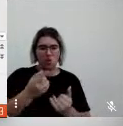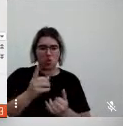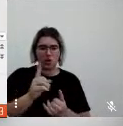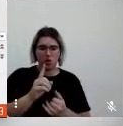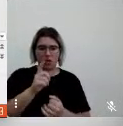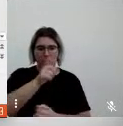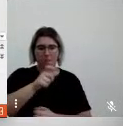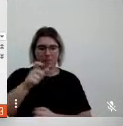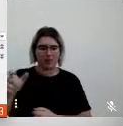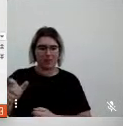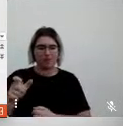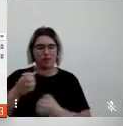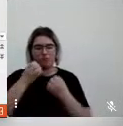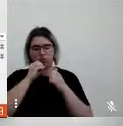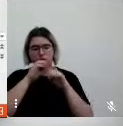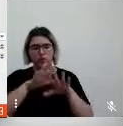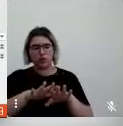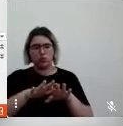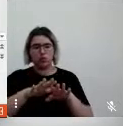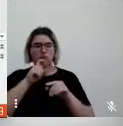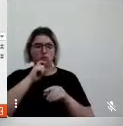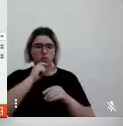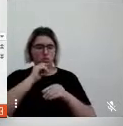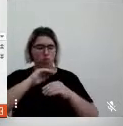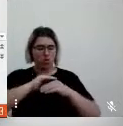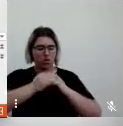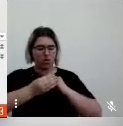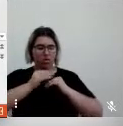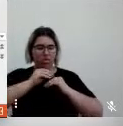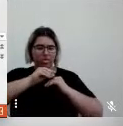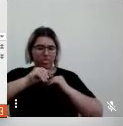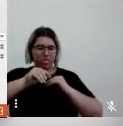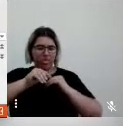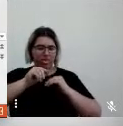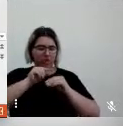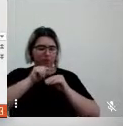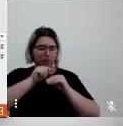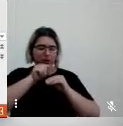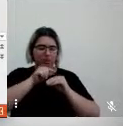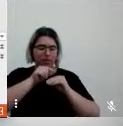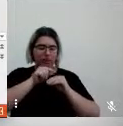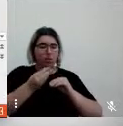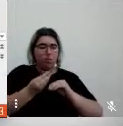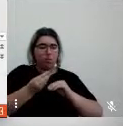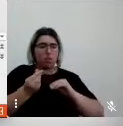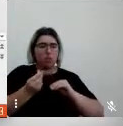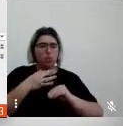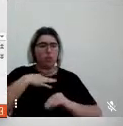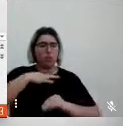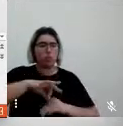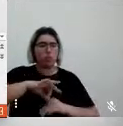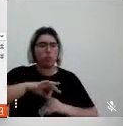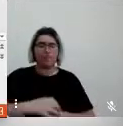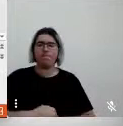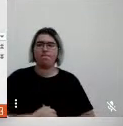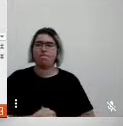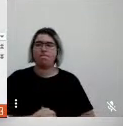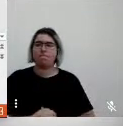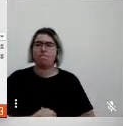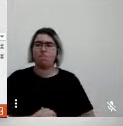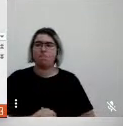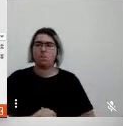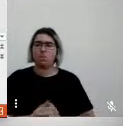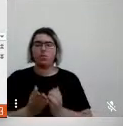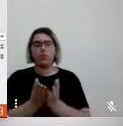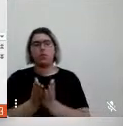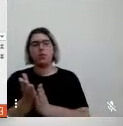acabarán subsistiendo a base de las mucosas intestinales y las que no desaparecerán, lo que os decía antes. Por otro lado, ¿qué es más importante,